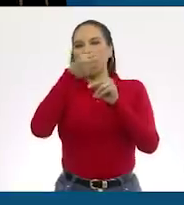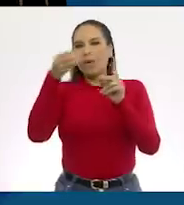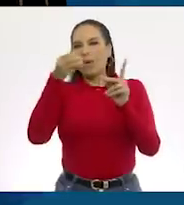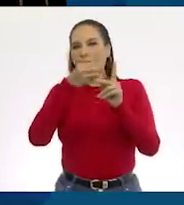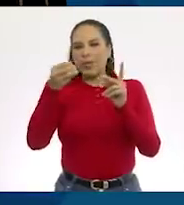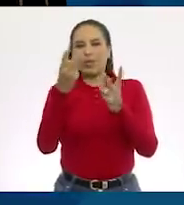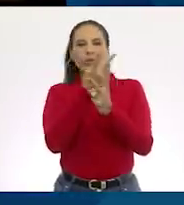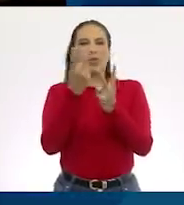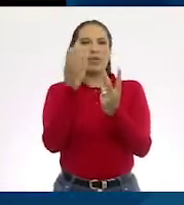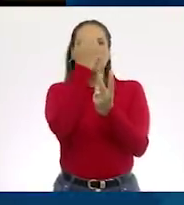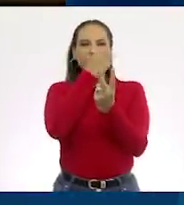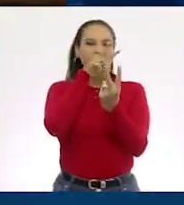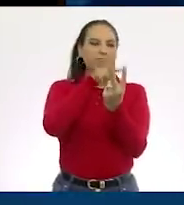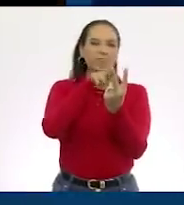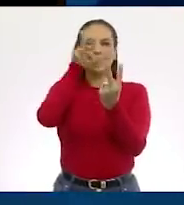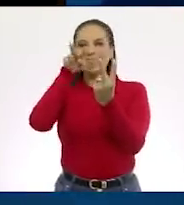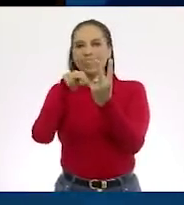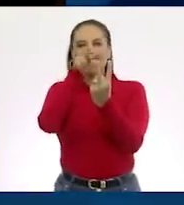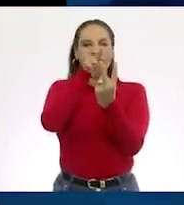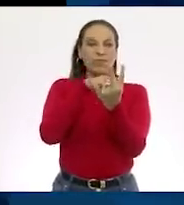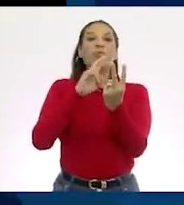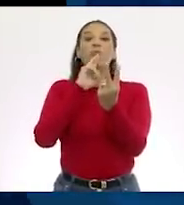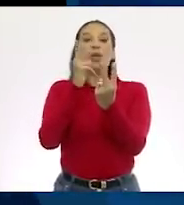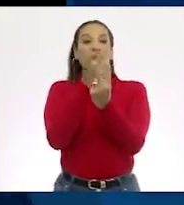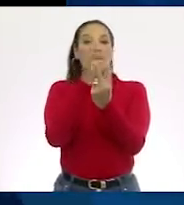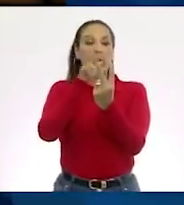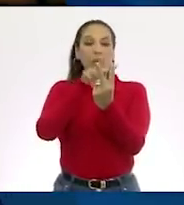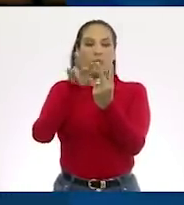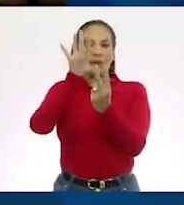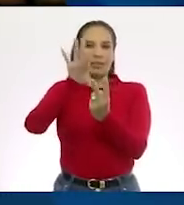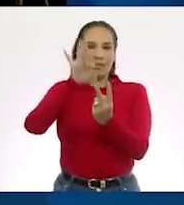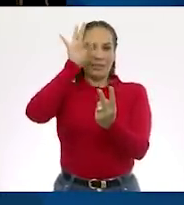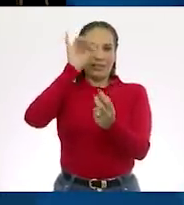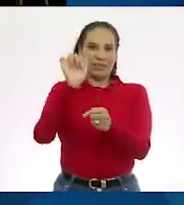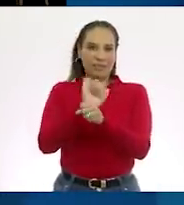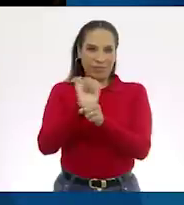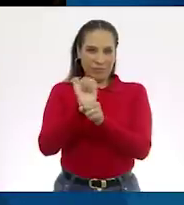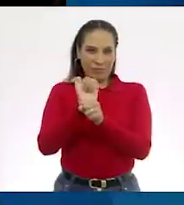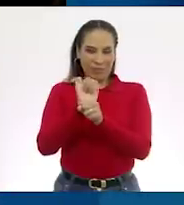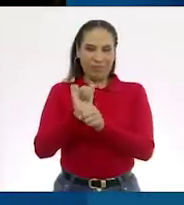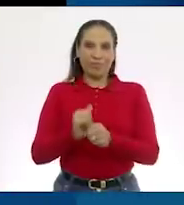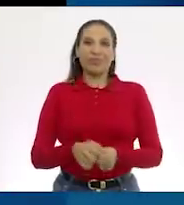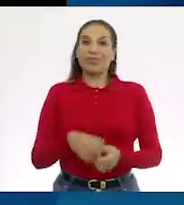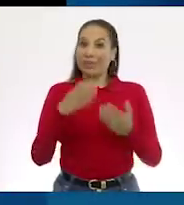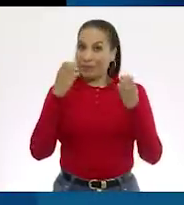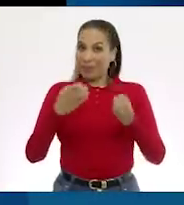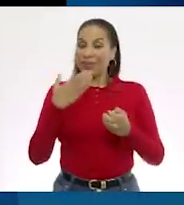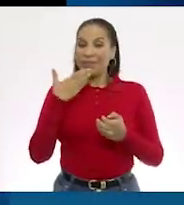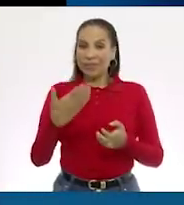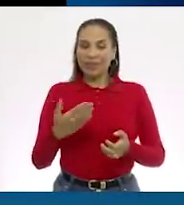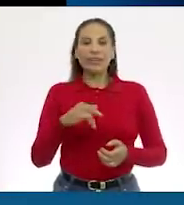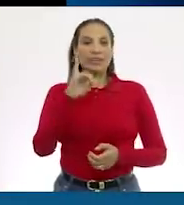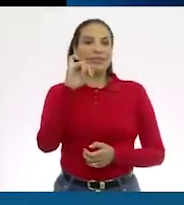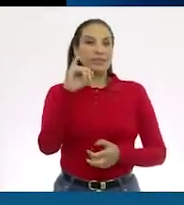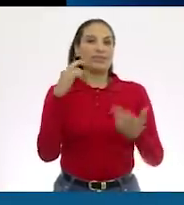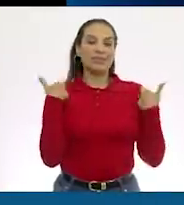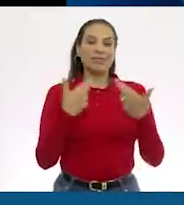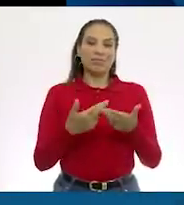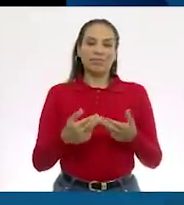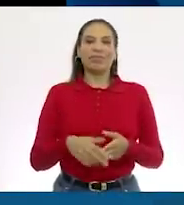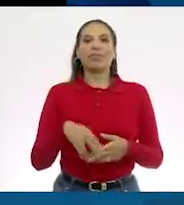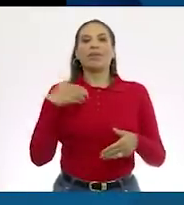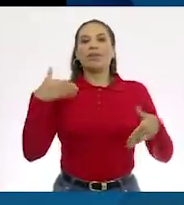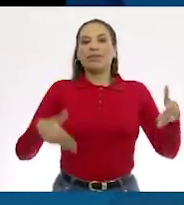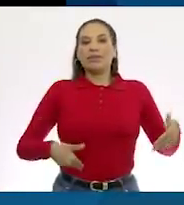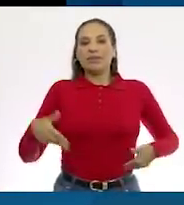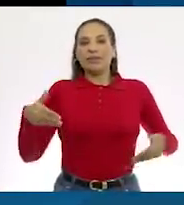hacer una audición. La que lo haga mejor es la que se va a quedar con el personaje. ¿Está bien? Sí, sí. En la obra